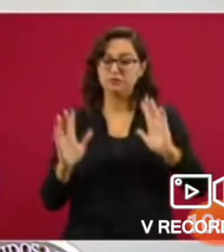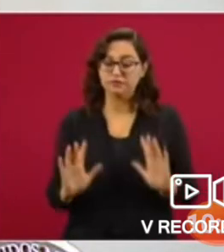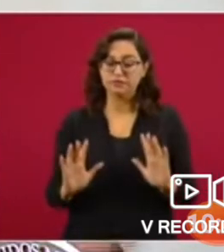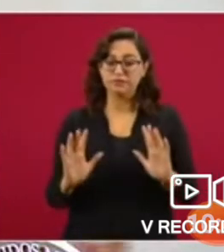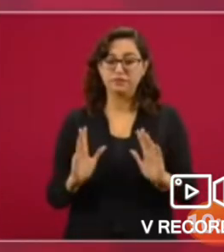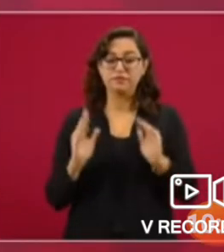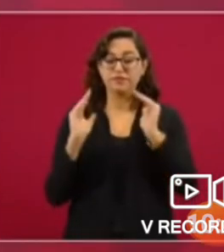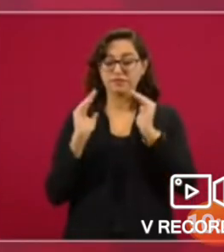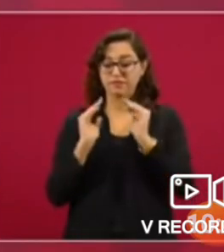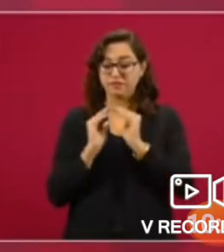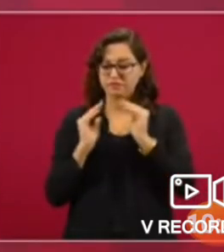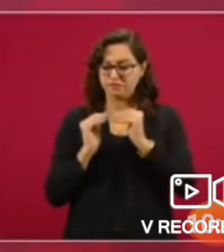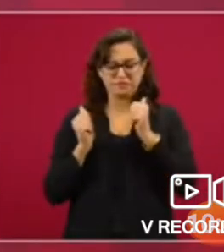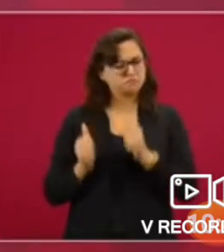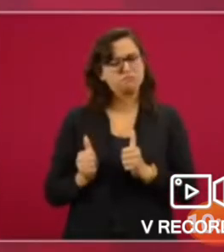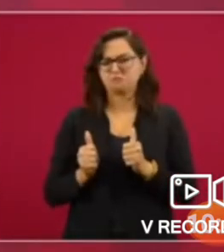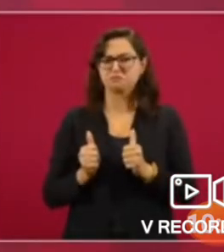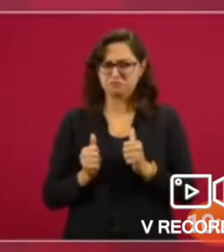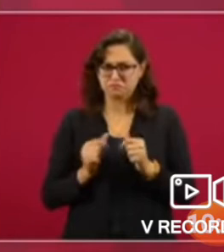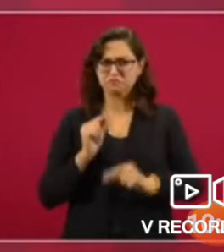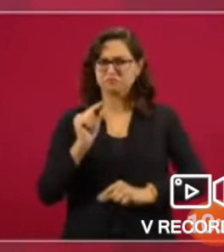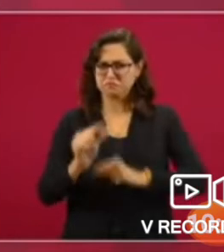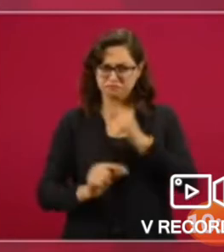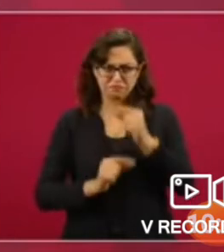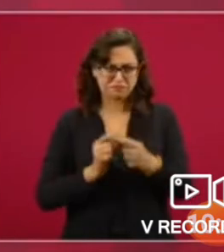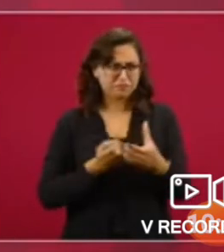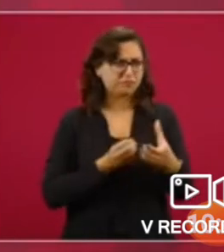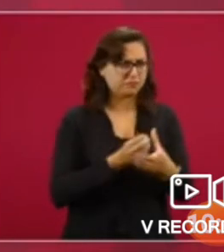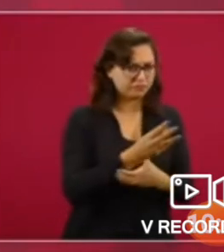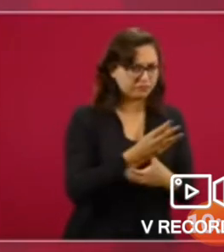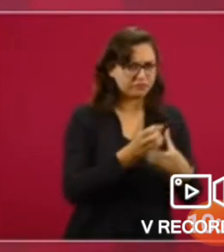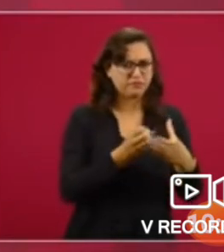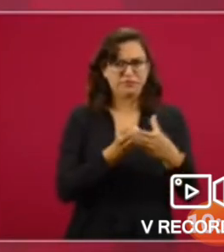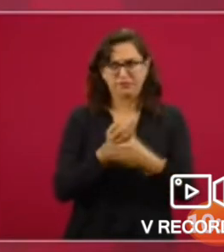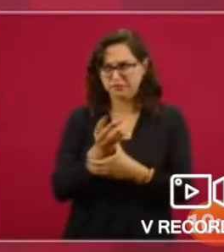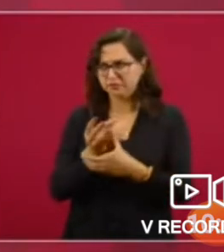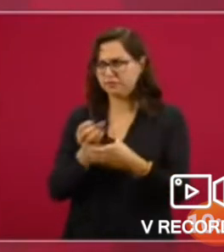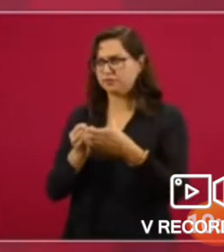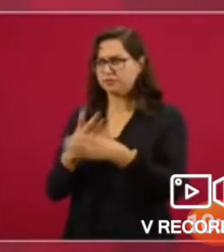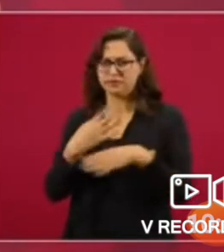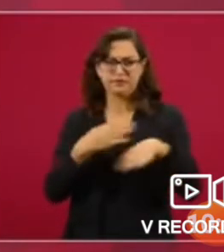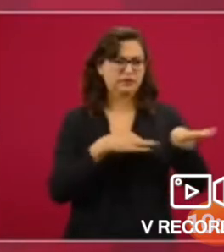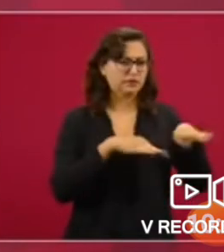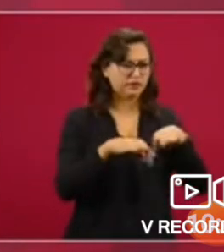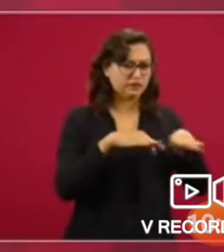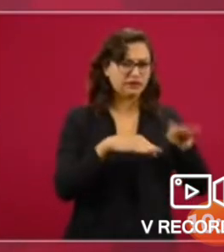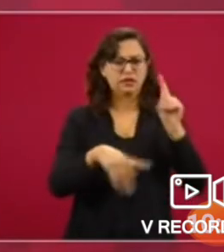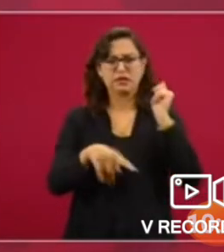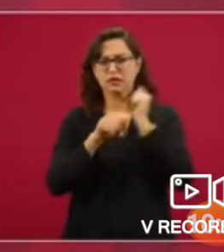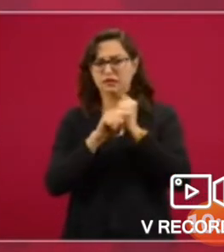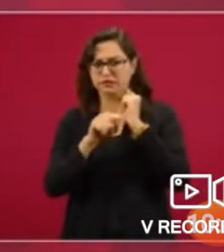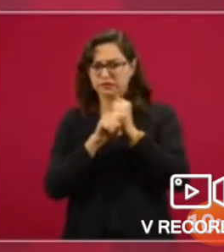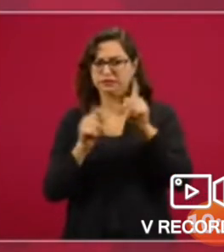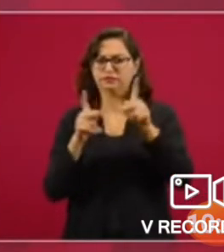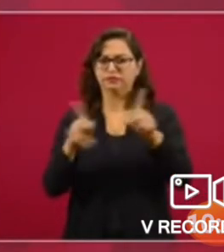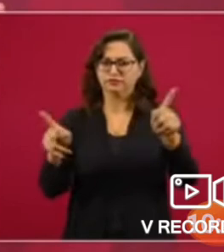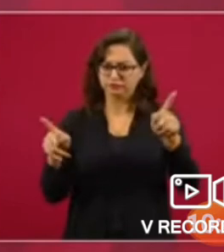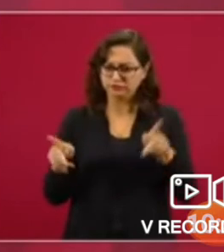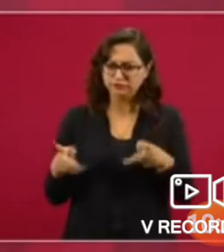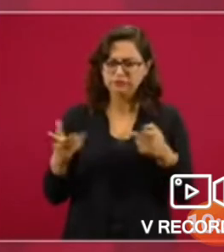proceso de incorporación a las actividades en el espacio público, en el trabajo, en el transporte, en las plazas